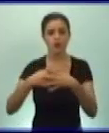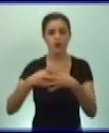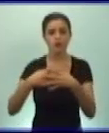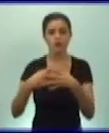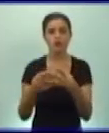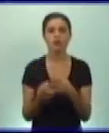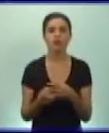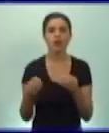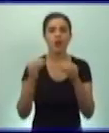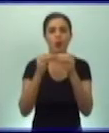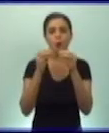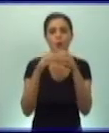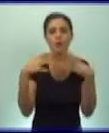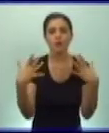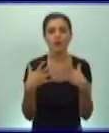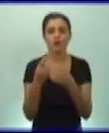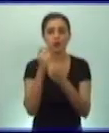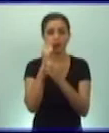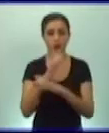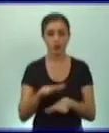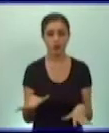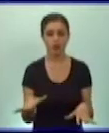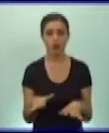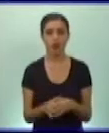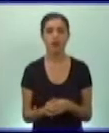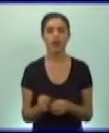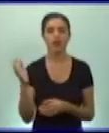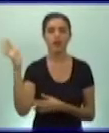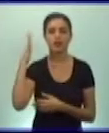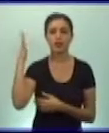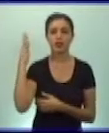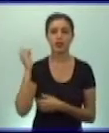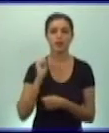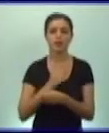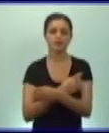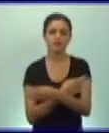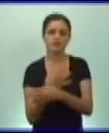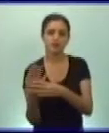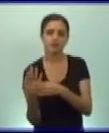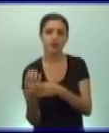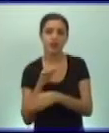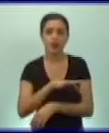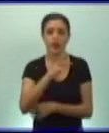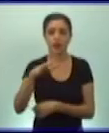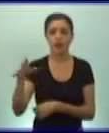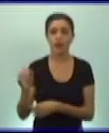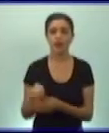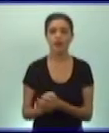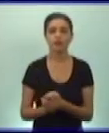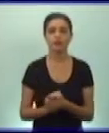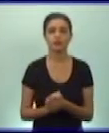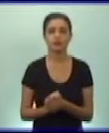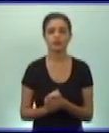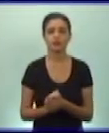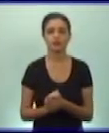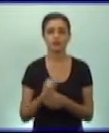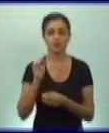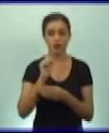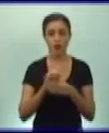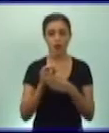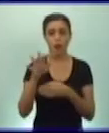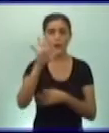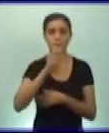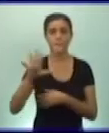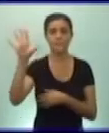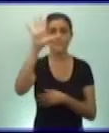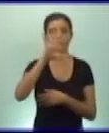componentes naturales, clima, hidrografía, relieve y vegetación. Utiliza los mapas temáticos del Atlas